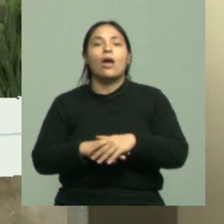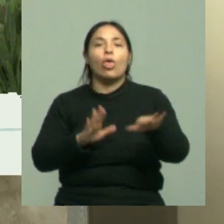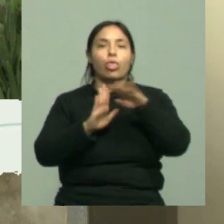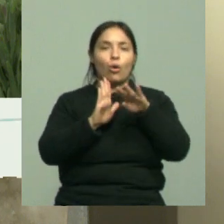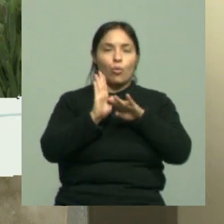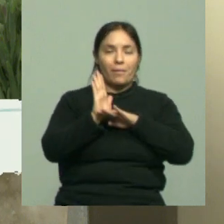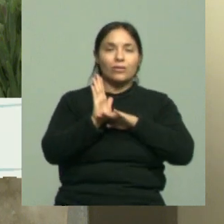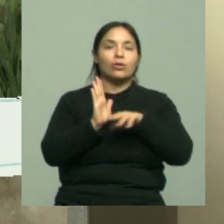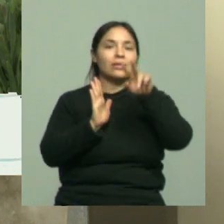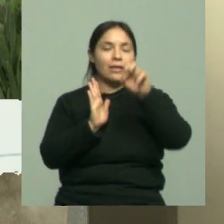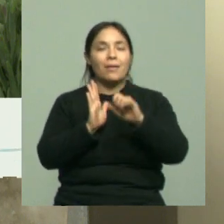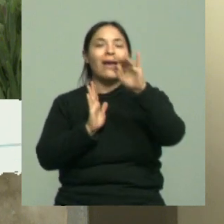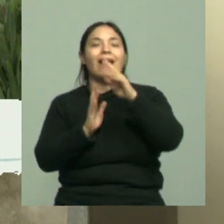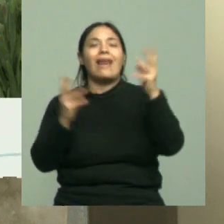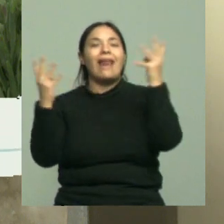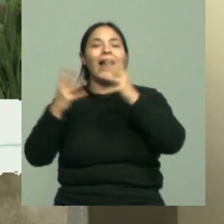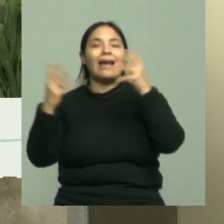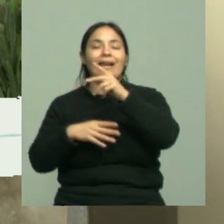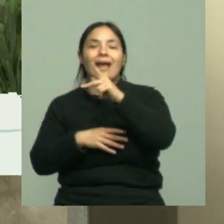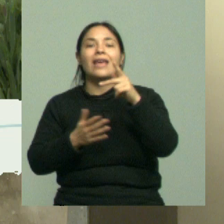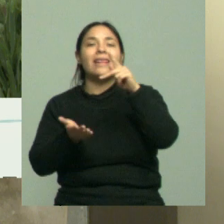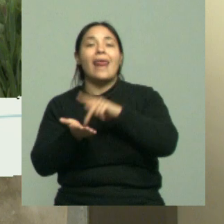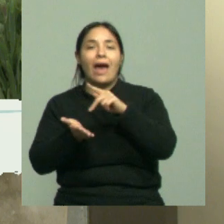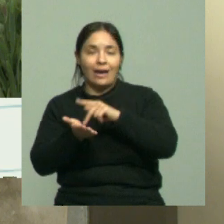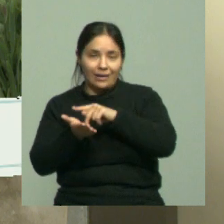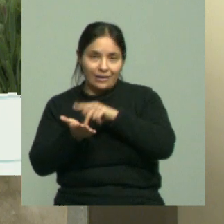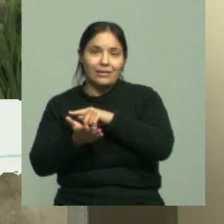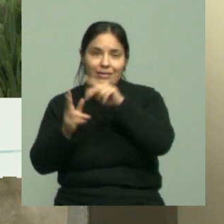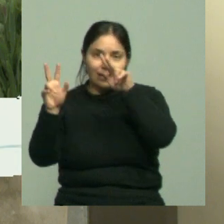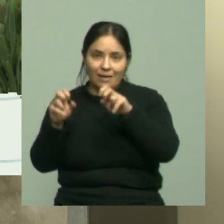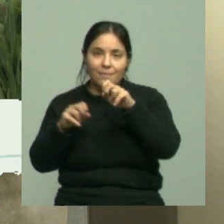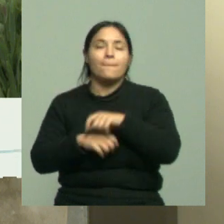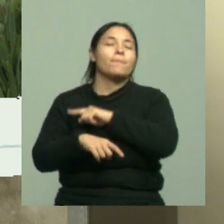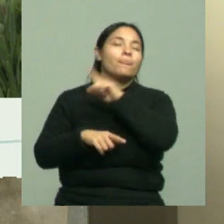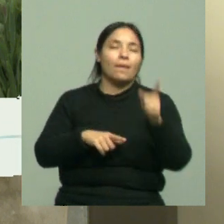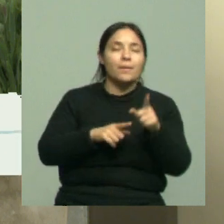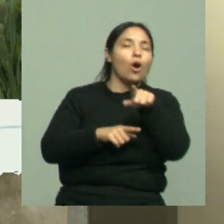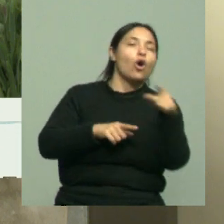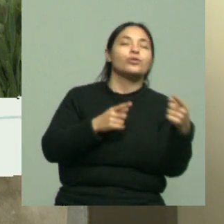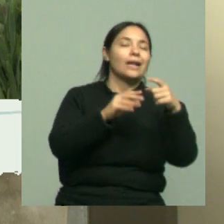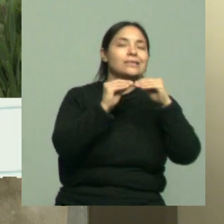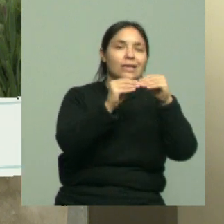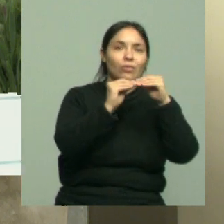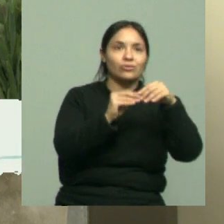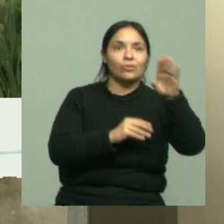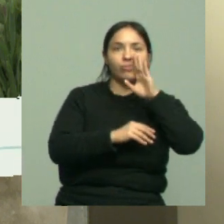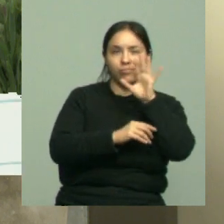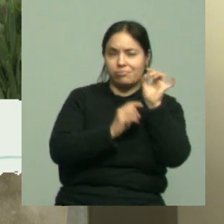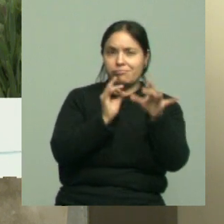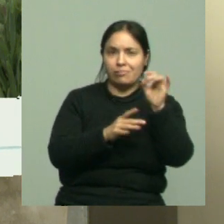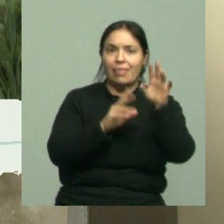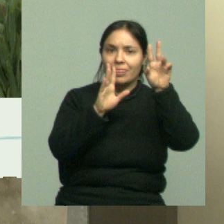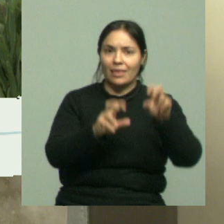fuera la guerra de Irak, habían documentos muy complejos en situaciones en las cuales queda Estados Unidos muy mal parado en materia de